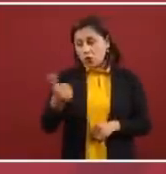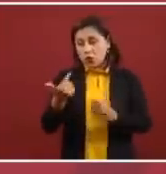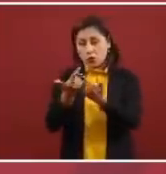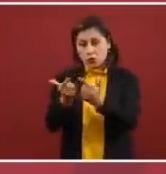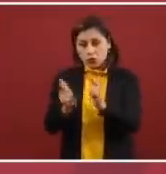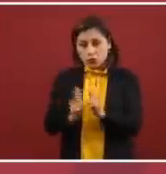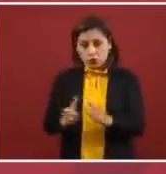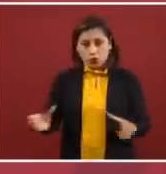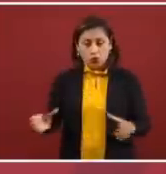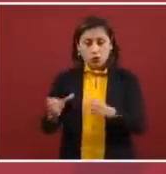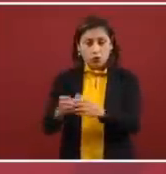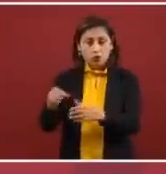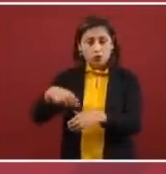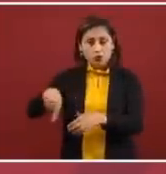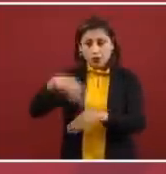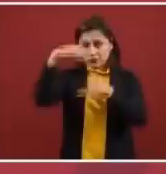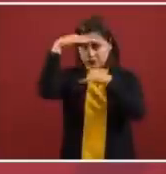los conservadores